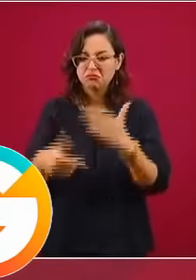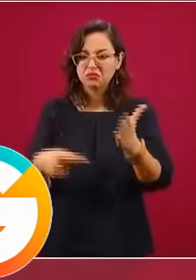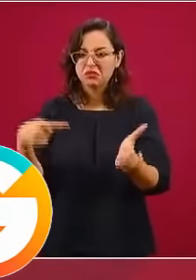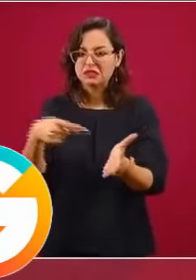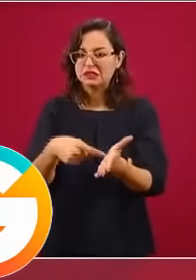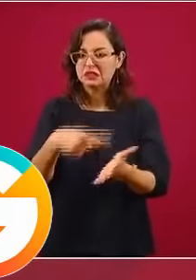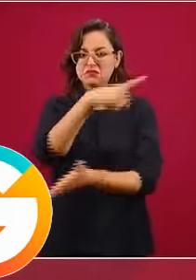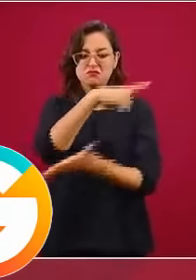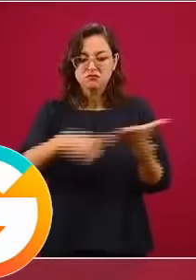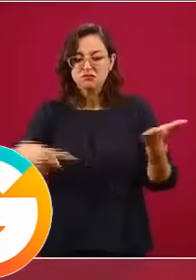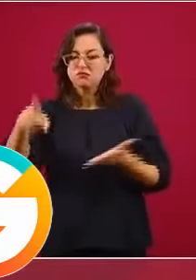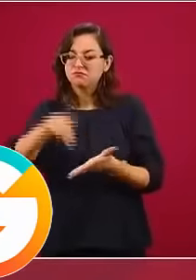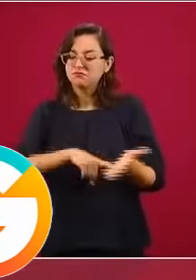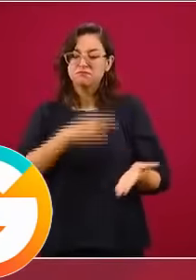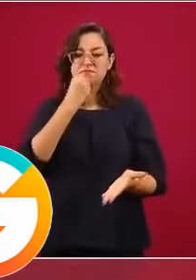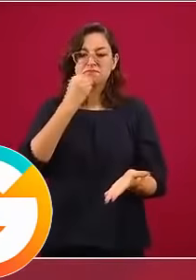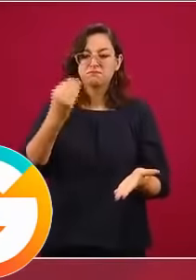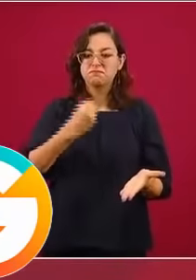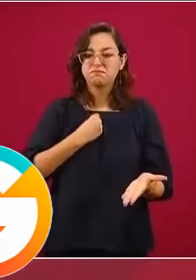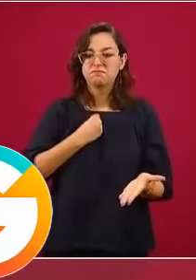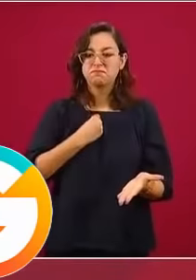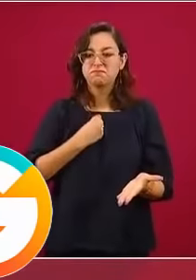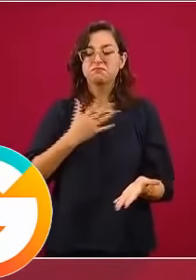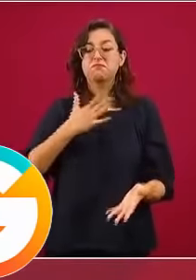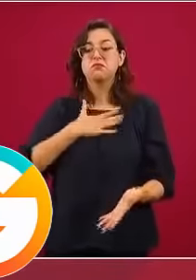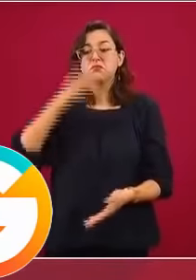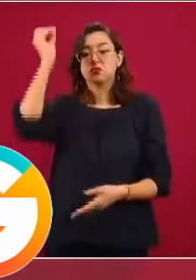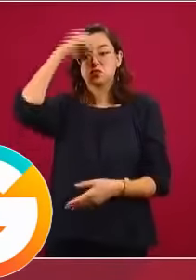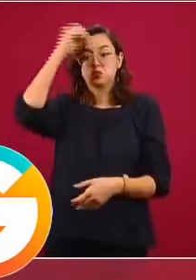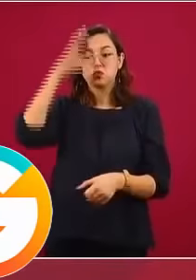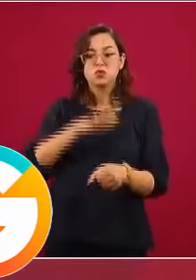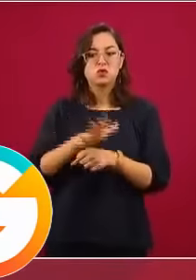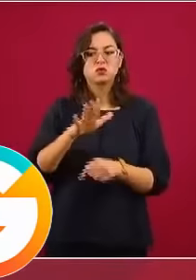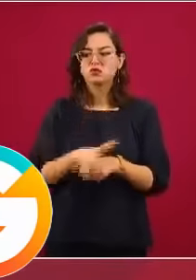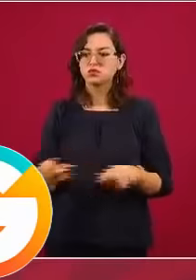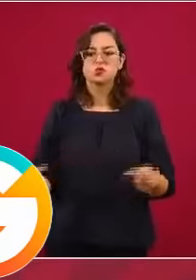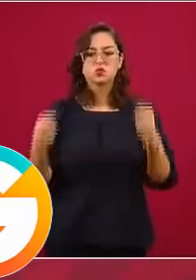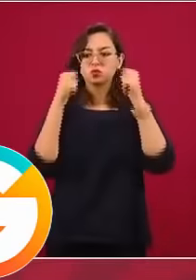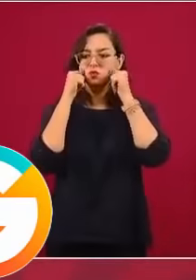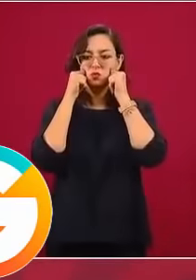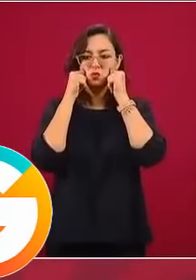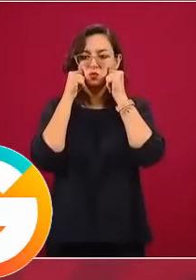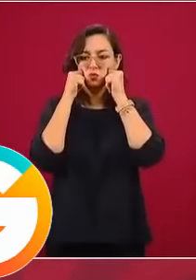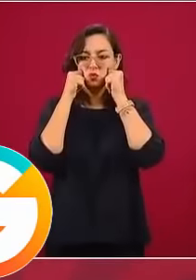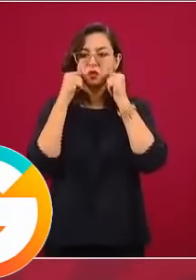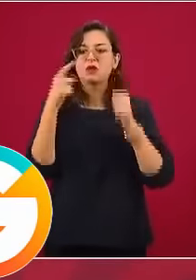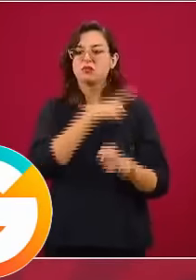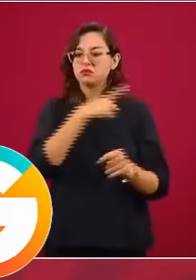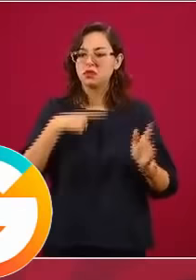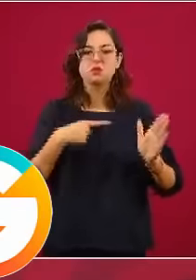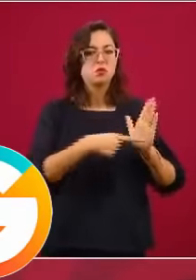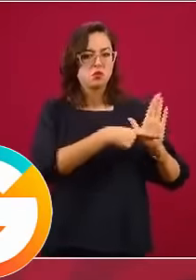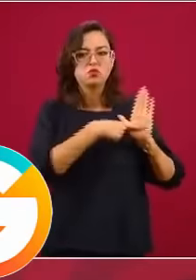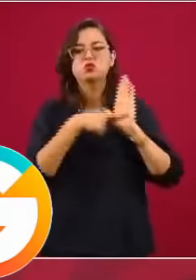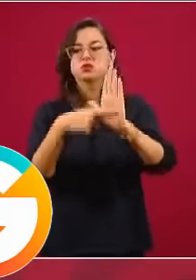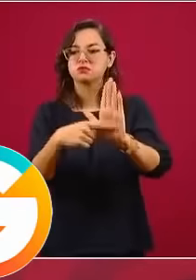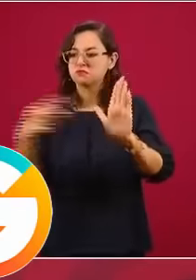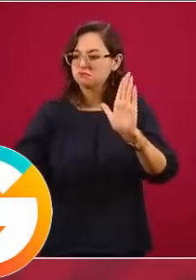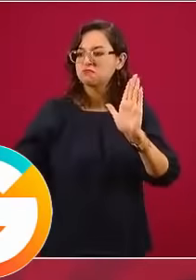queda nulificada, mi opinión es no le hace, pero que se conozca,